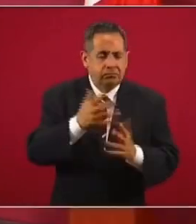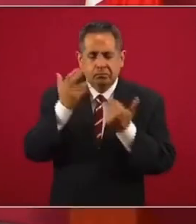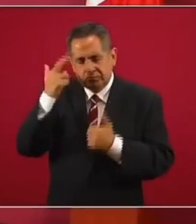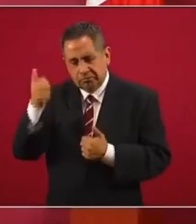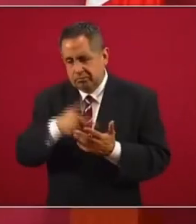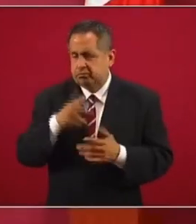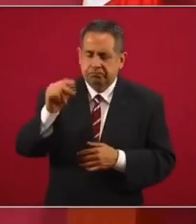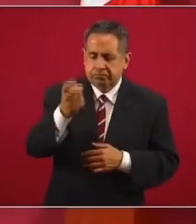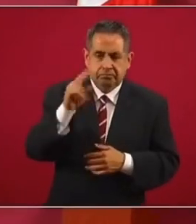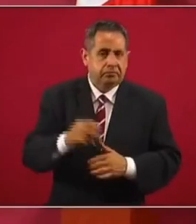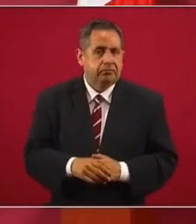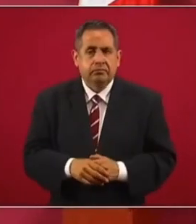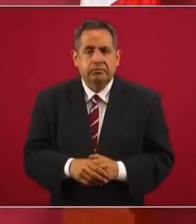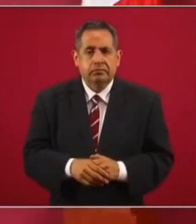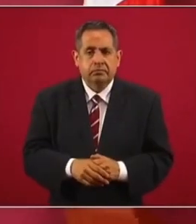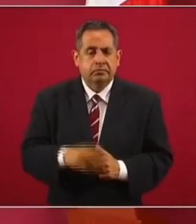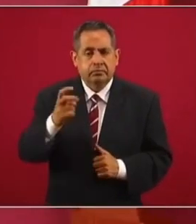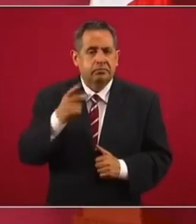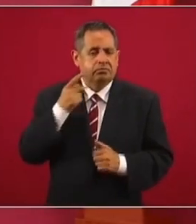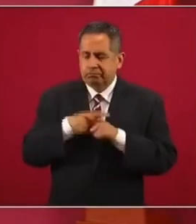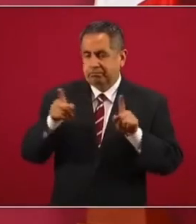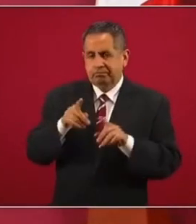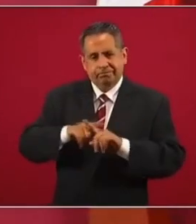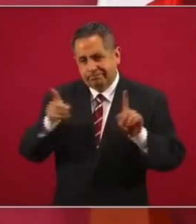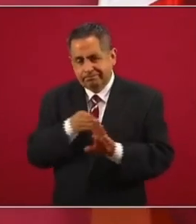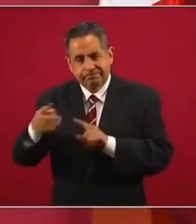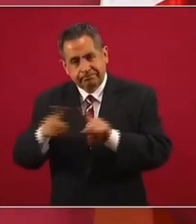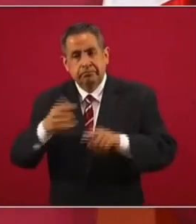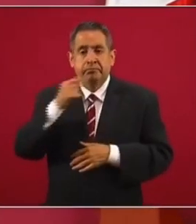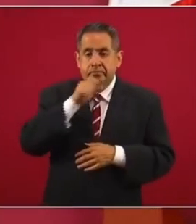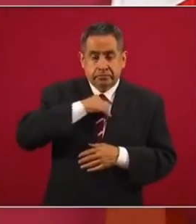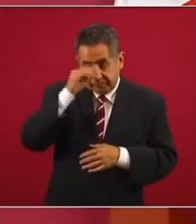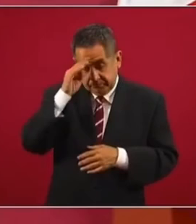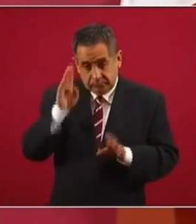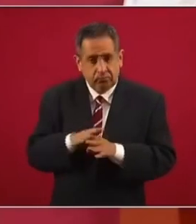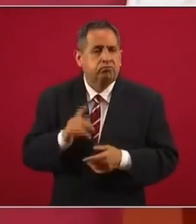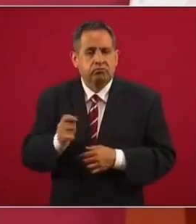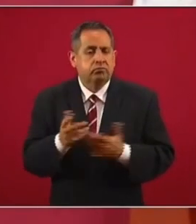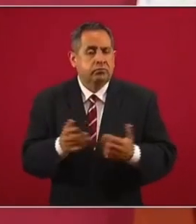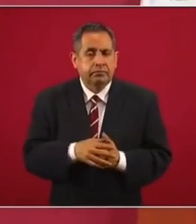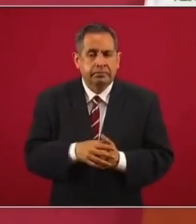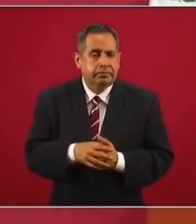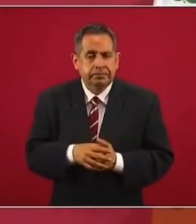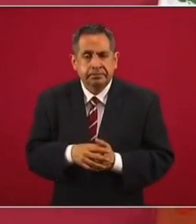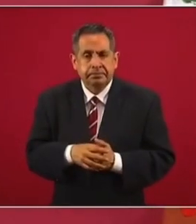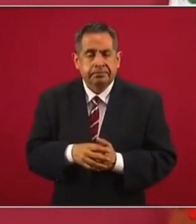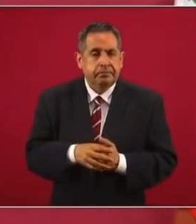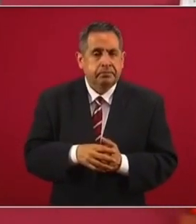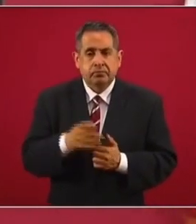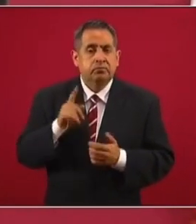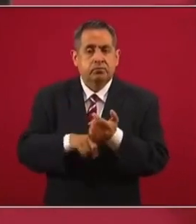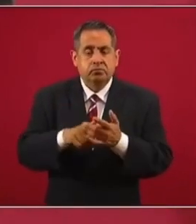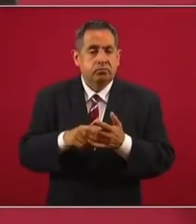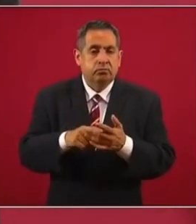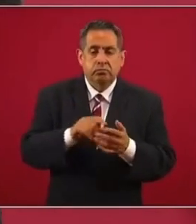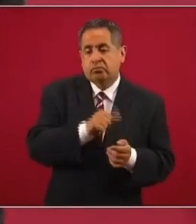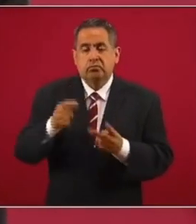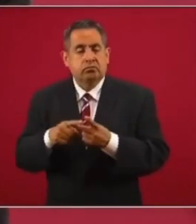ambiente de petróleo. Es una política distinta, nueva. Y desde luego alentar las fuentes de